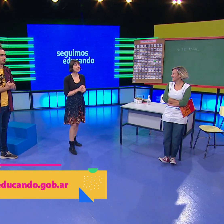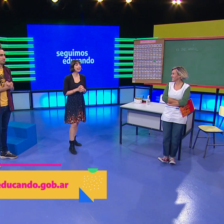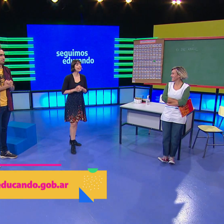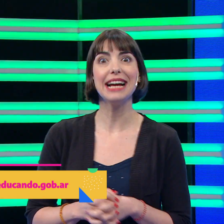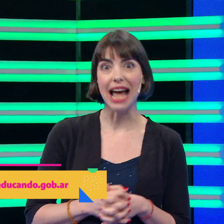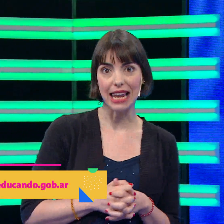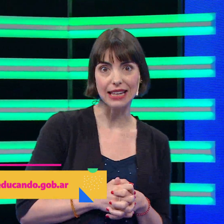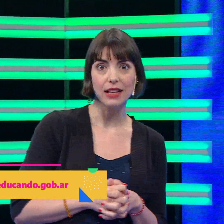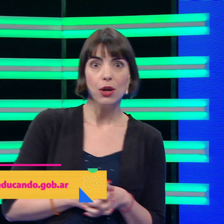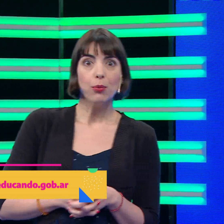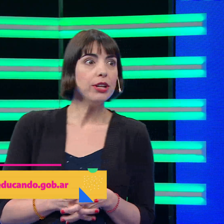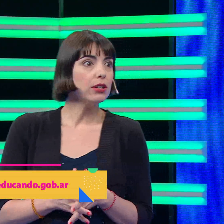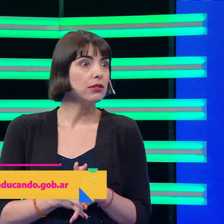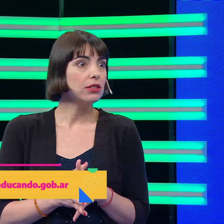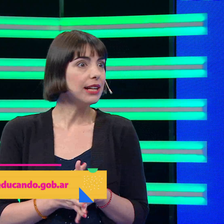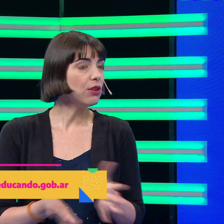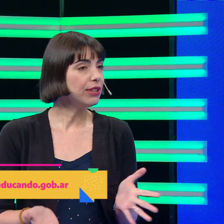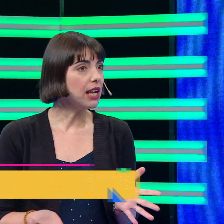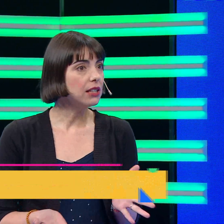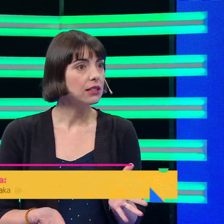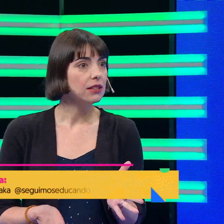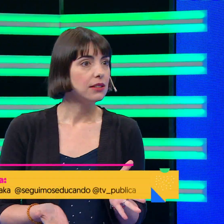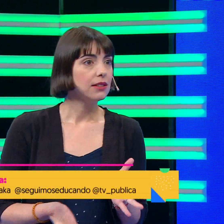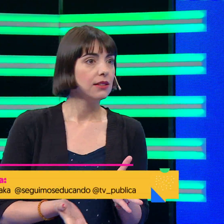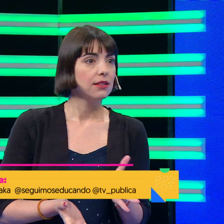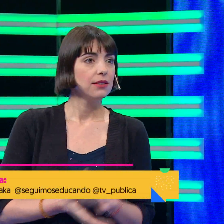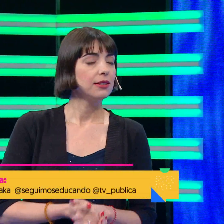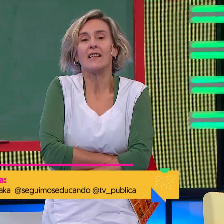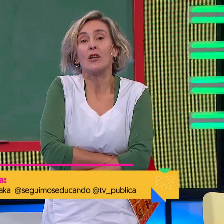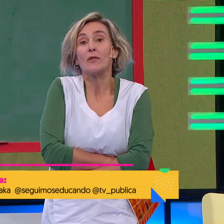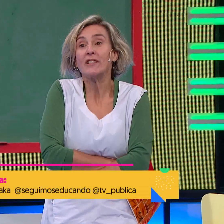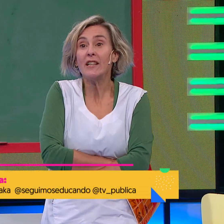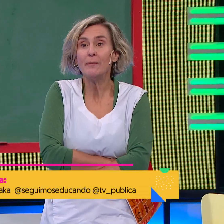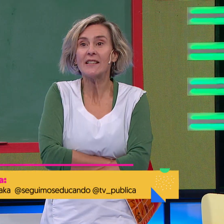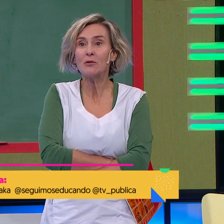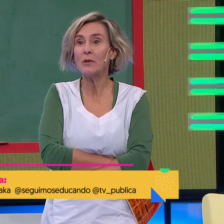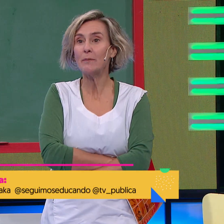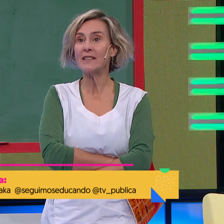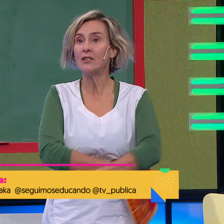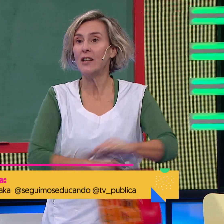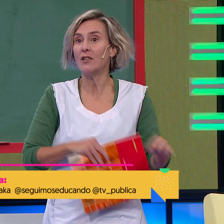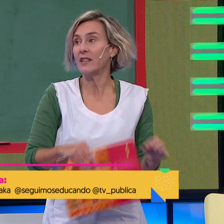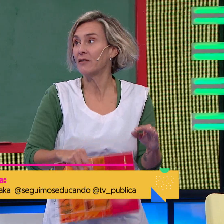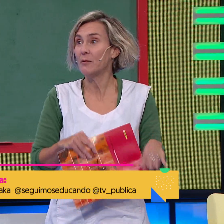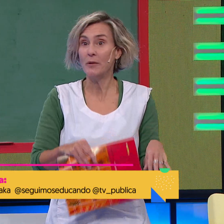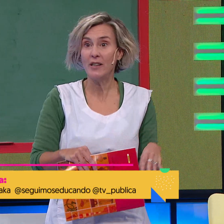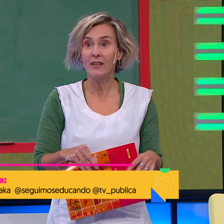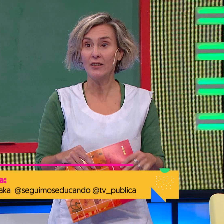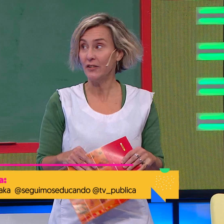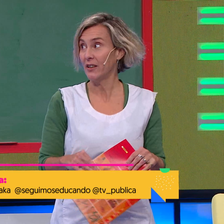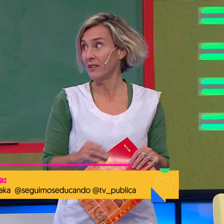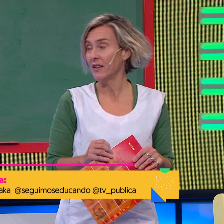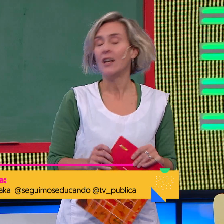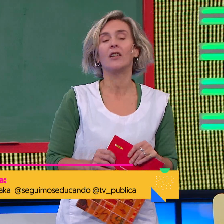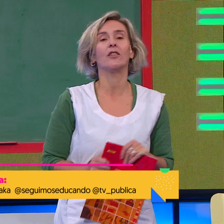redes del canal. Bueno, llegando al final. Estamos llegando al final y como siempre hacemos un repasito de las cosas que fuimos